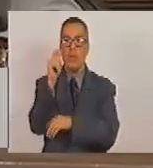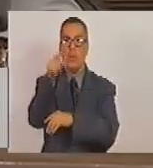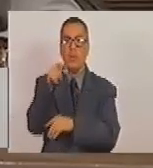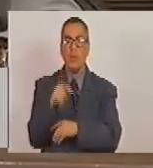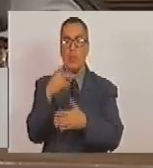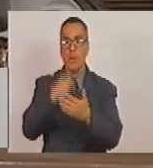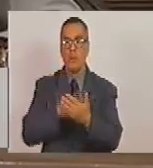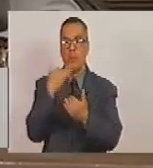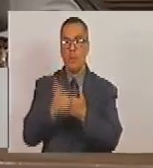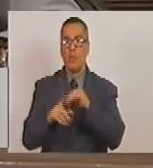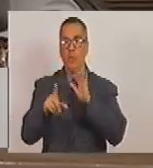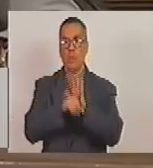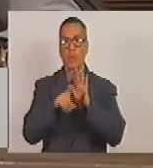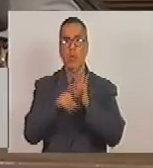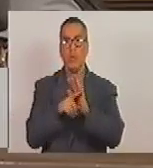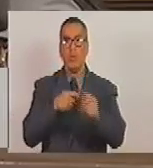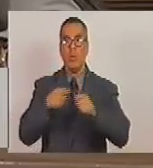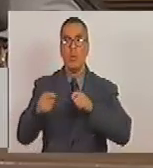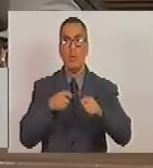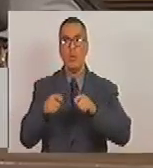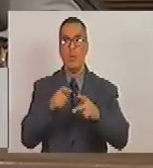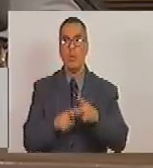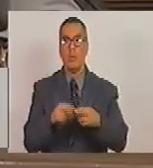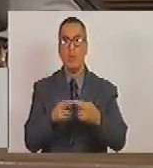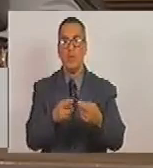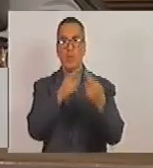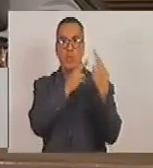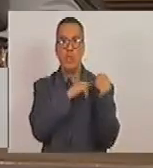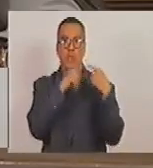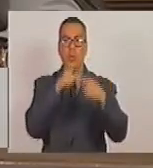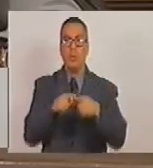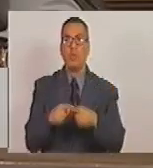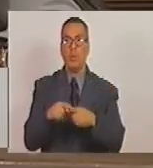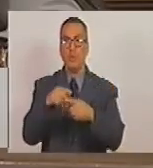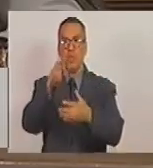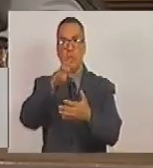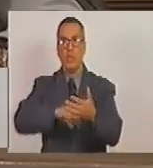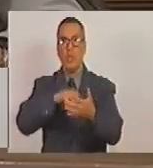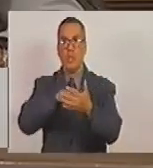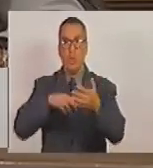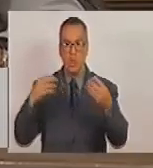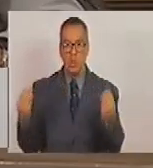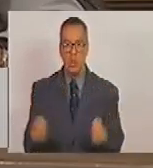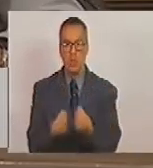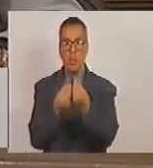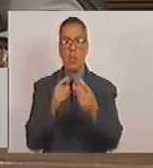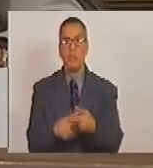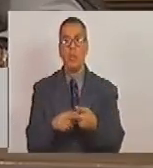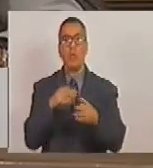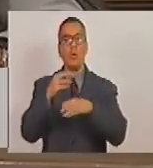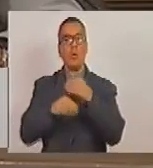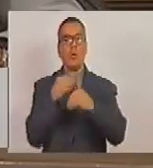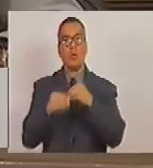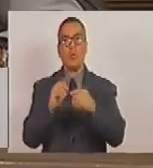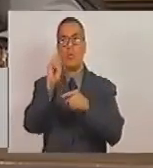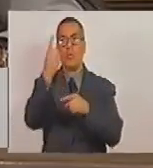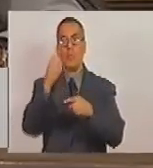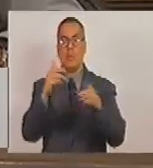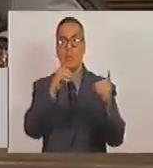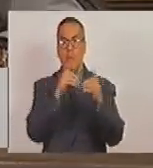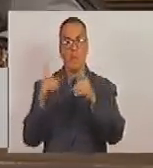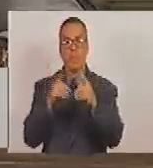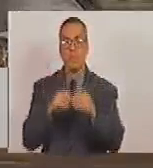el proyecto de ley para el trato digno y responsable de los animales de compañía, a los efectos de su primera